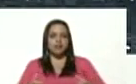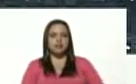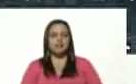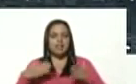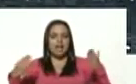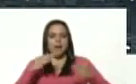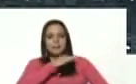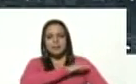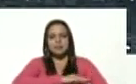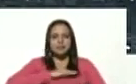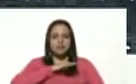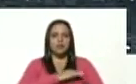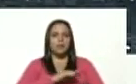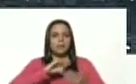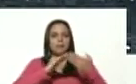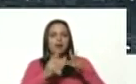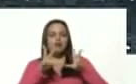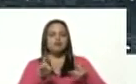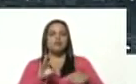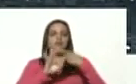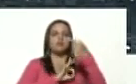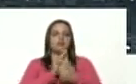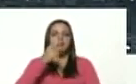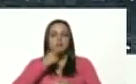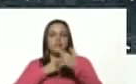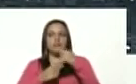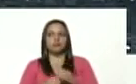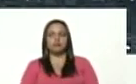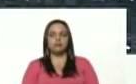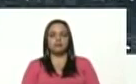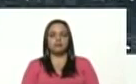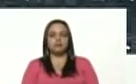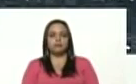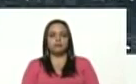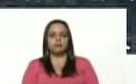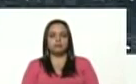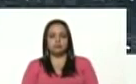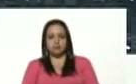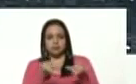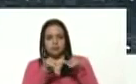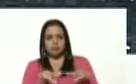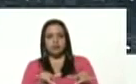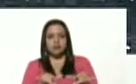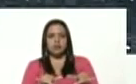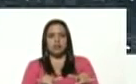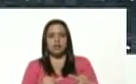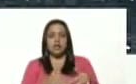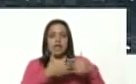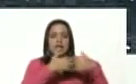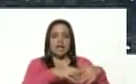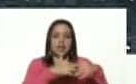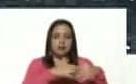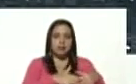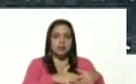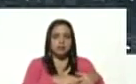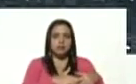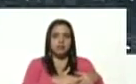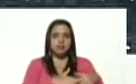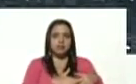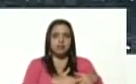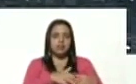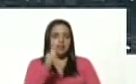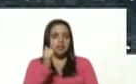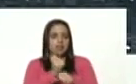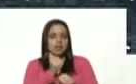gran misión Barrio Nuevo, Barrio Tricolor, precisamente en la planta de mortero húmedo